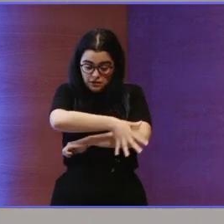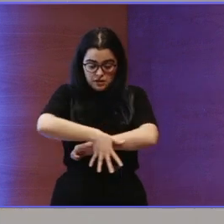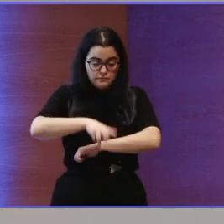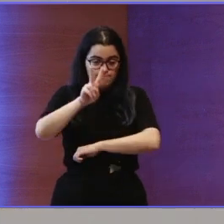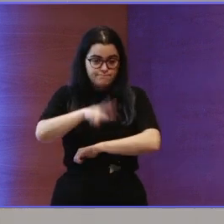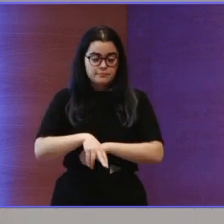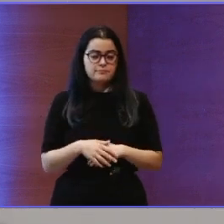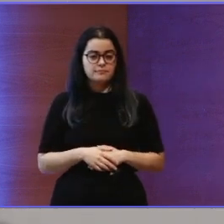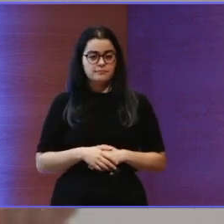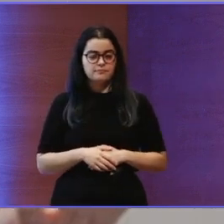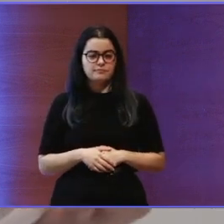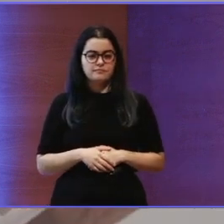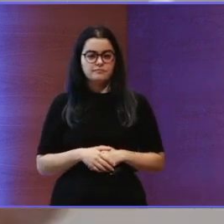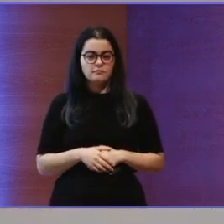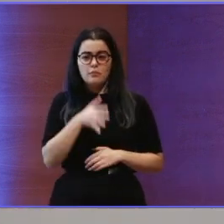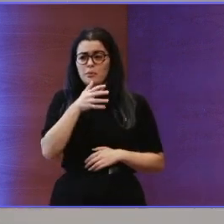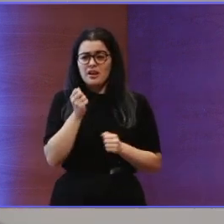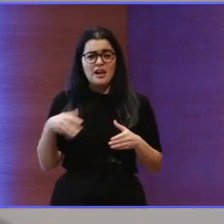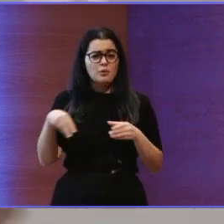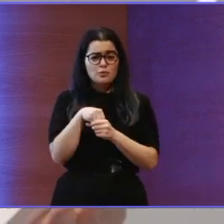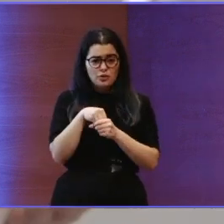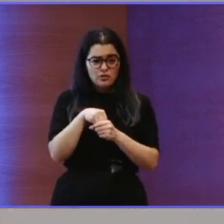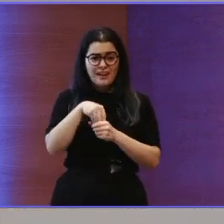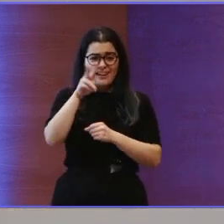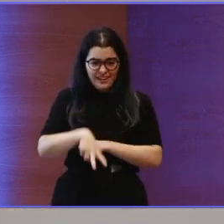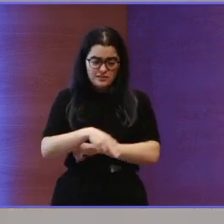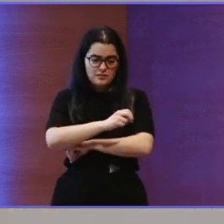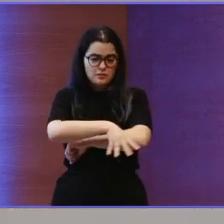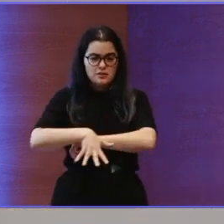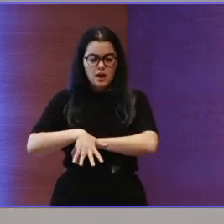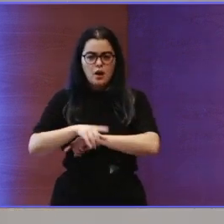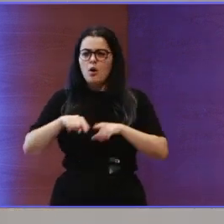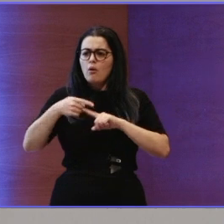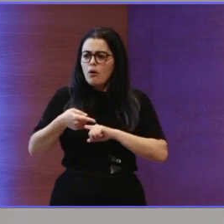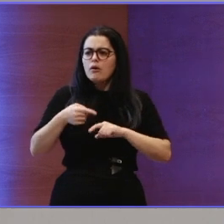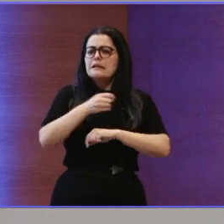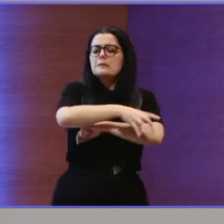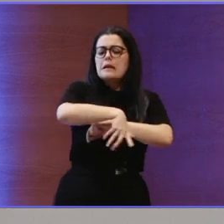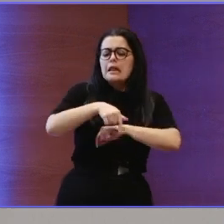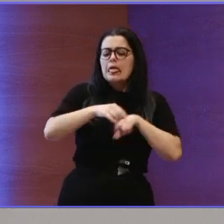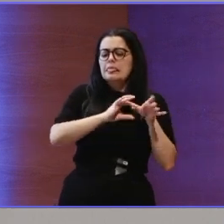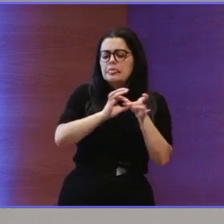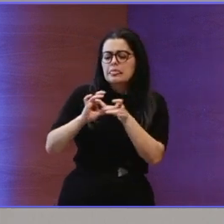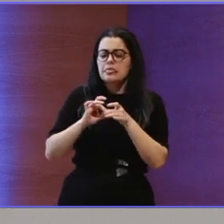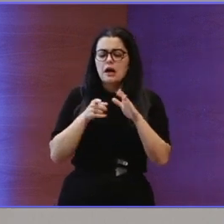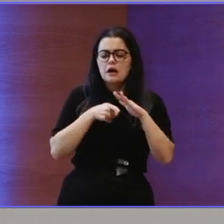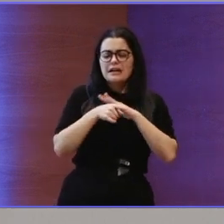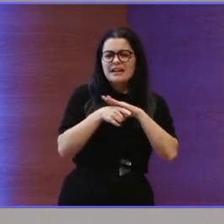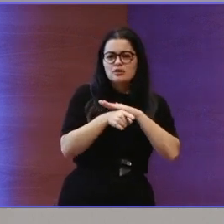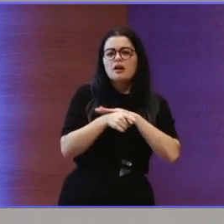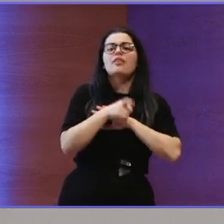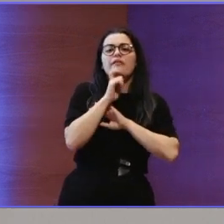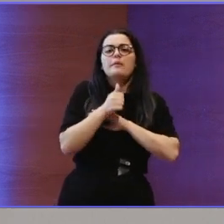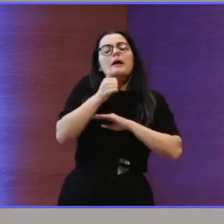como es que es que la inclusión es transversal otra cosa es que nos cueste eh gestionar esa transversalidad pero es como la eh Como las